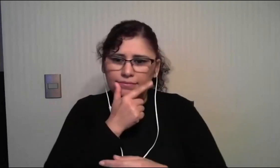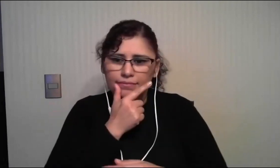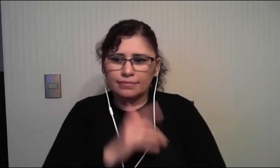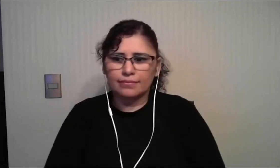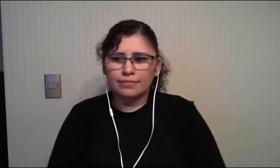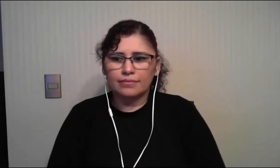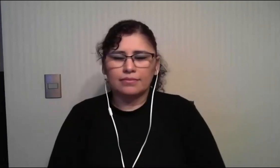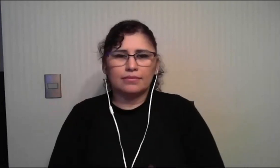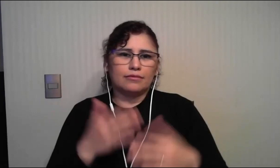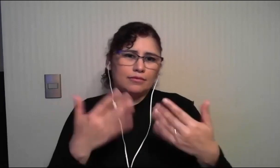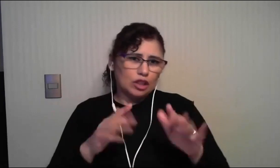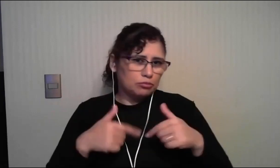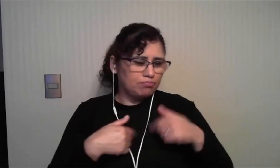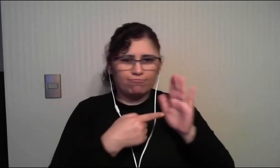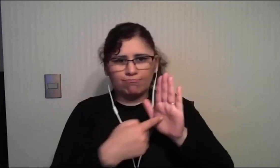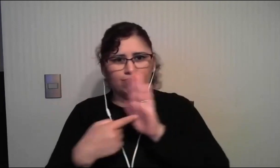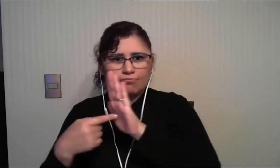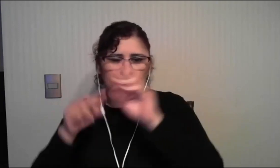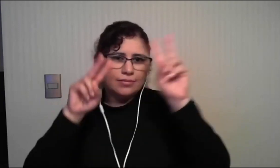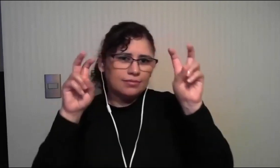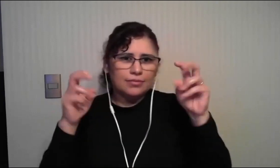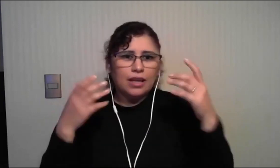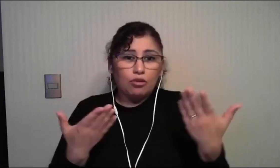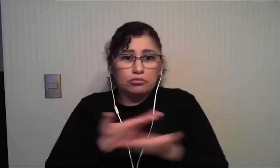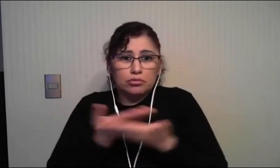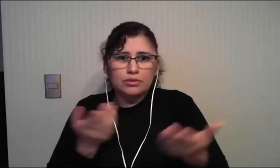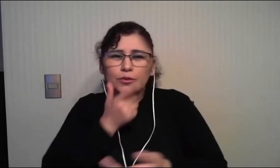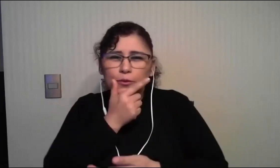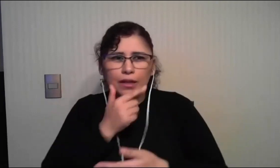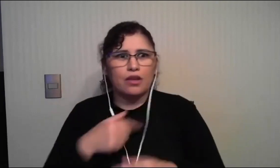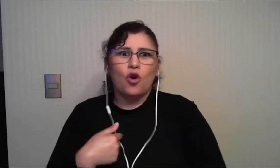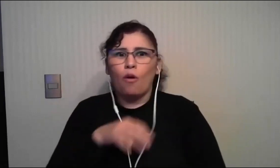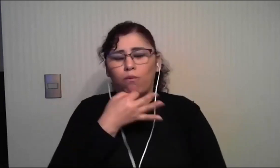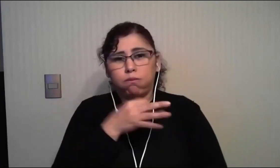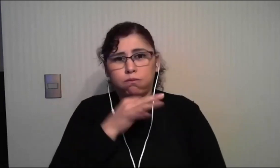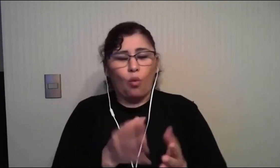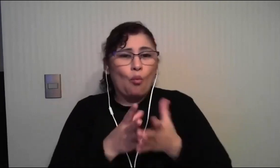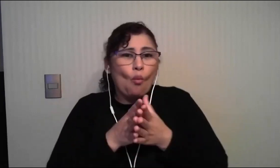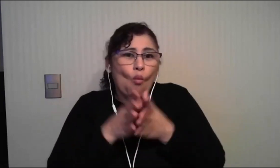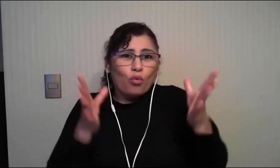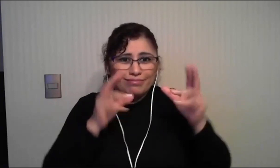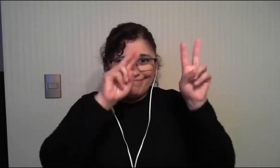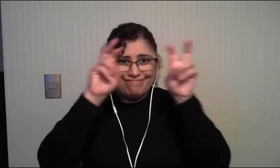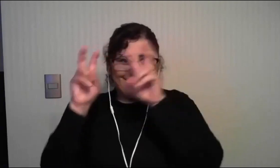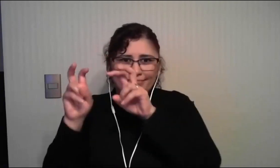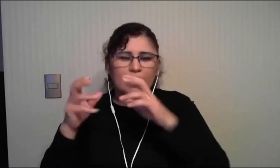lo que les acabo de presentar. Ya he hablado hartas cosas, ya yo creo que fue una cátedra